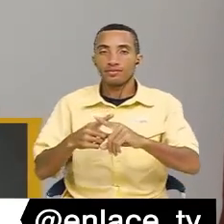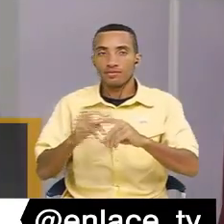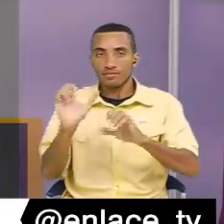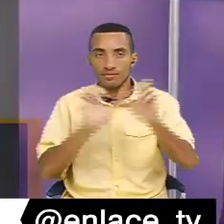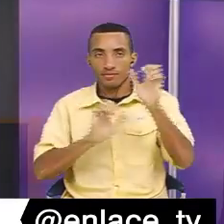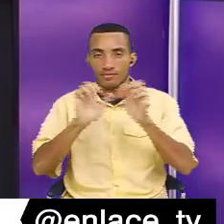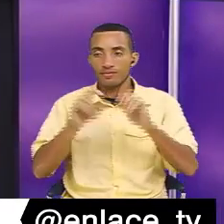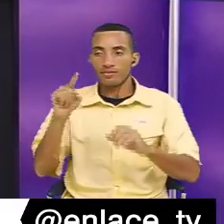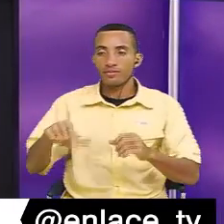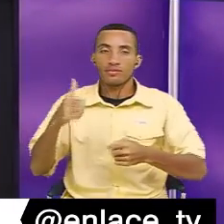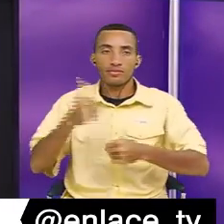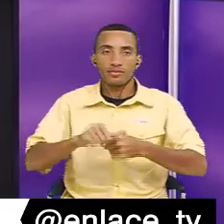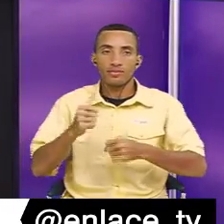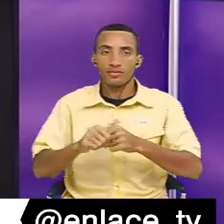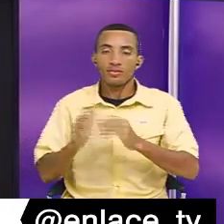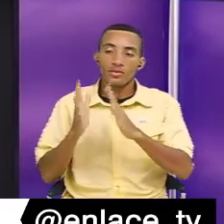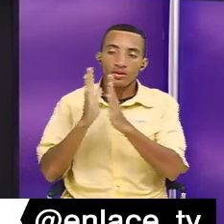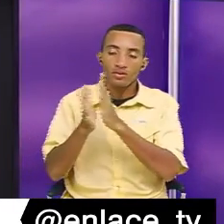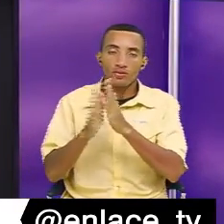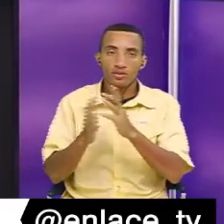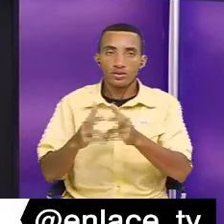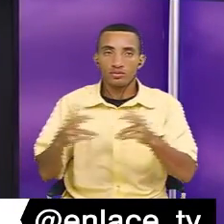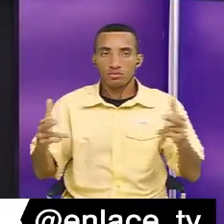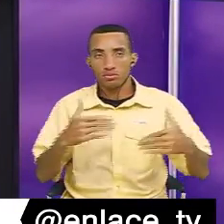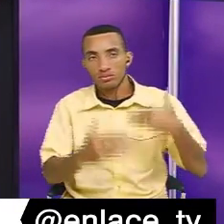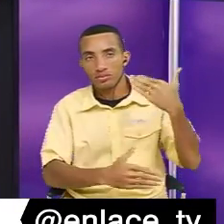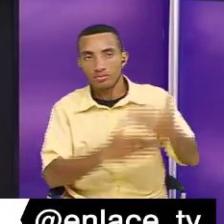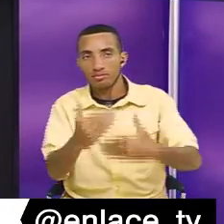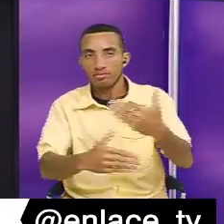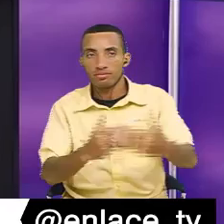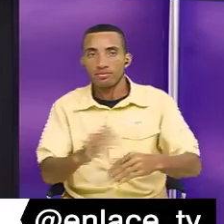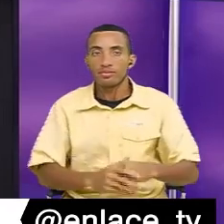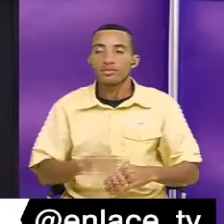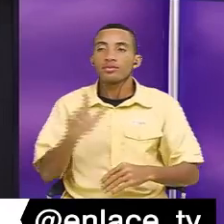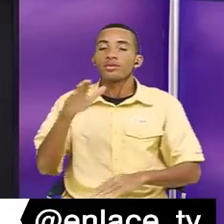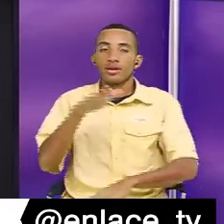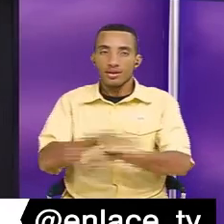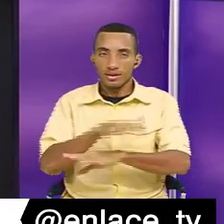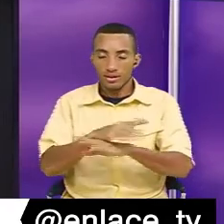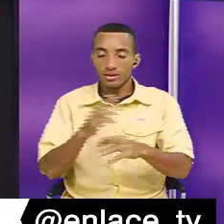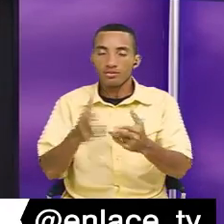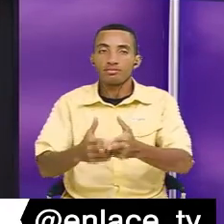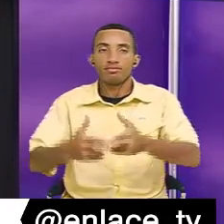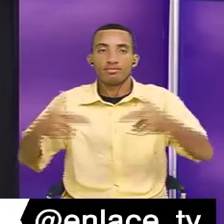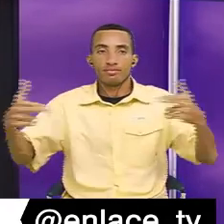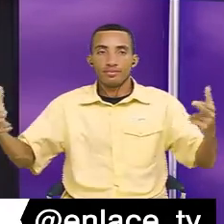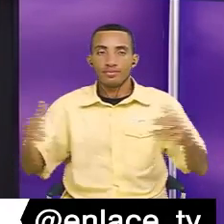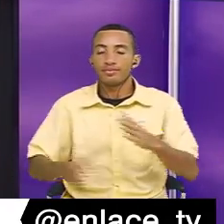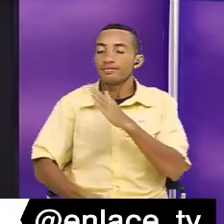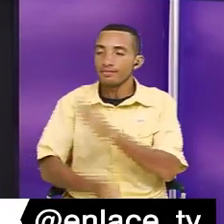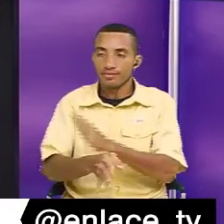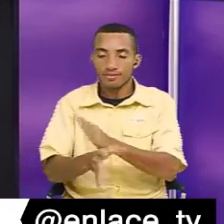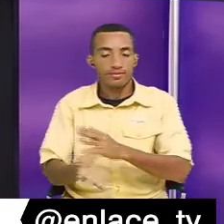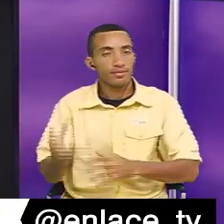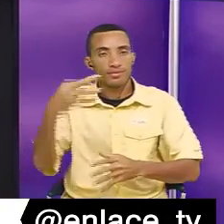Ecopetrol. Esta es una información en desarrollo que complementaremos en nuestra emisión de la tarde. Sigan ustedes con más información en